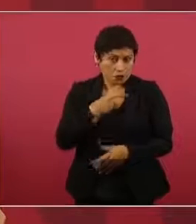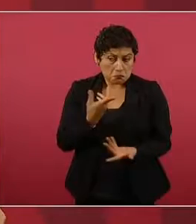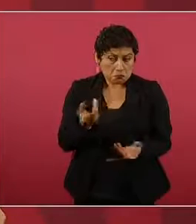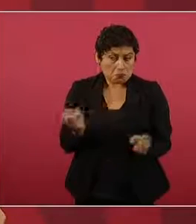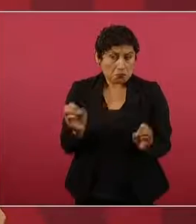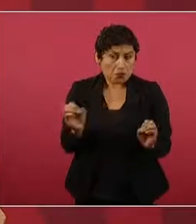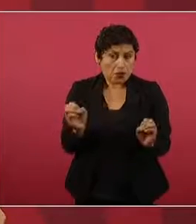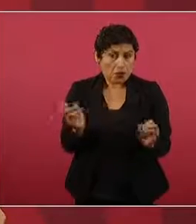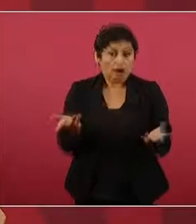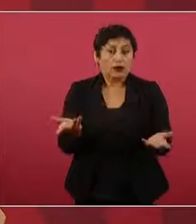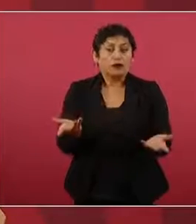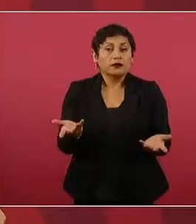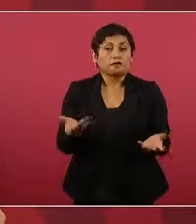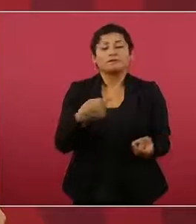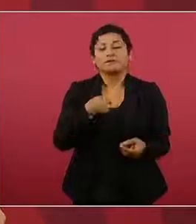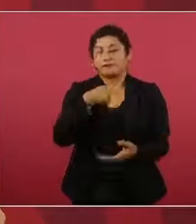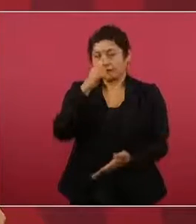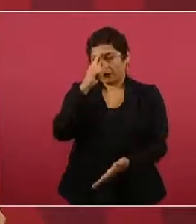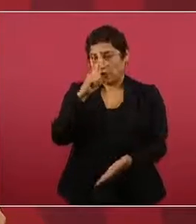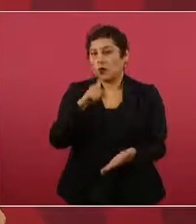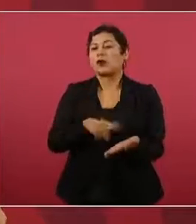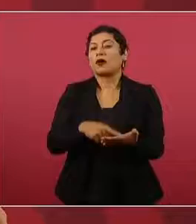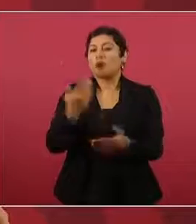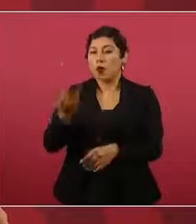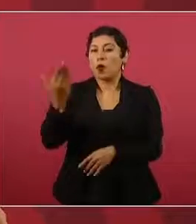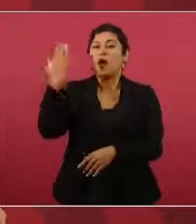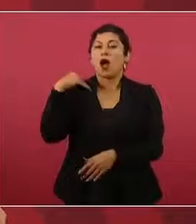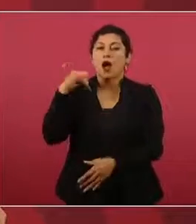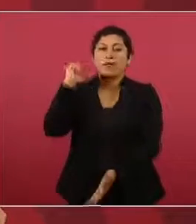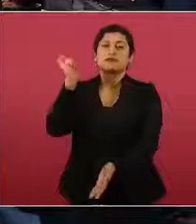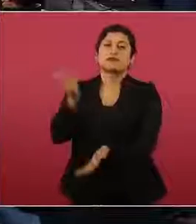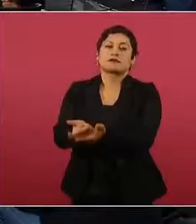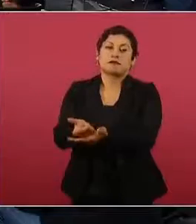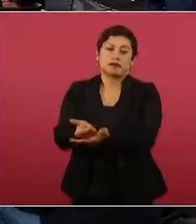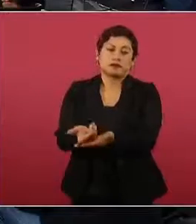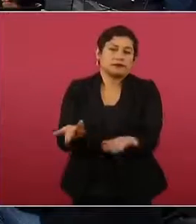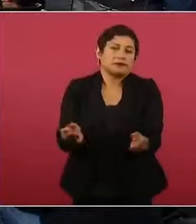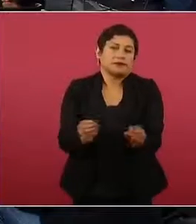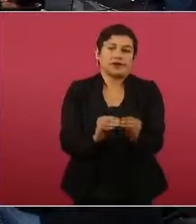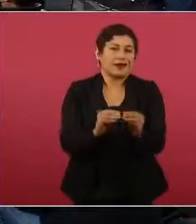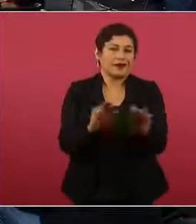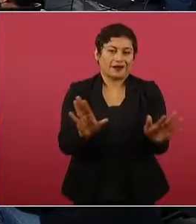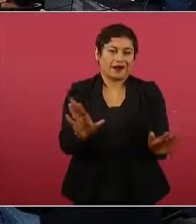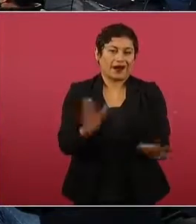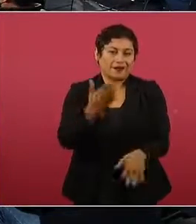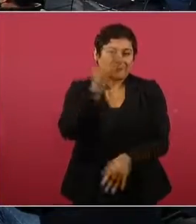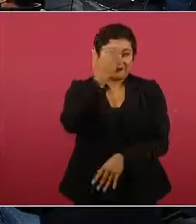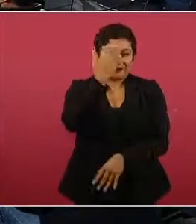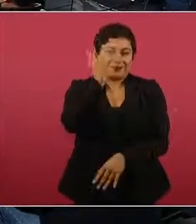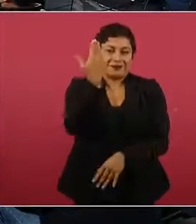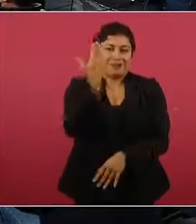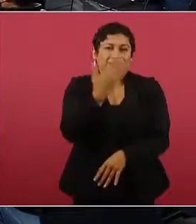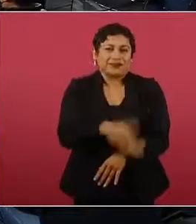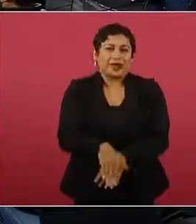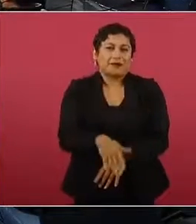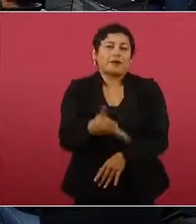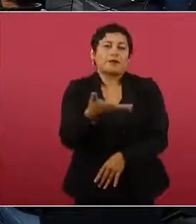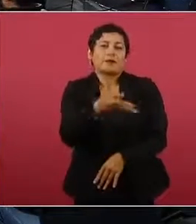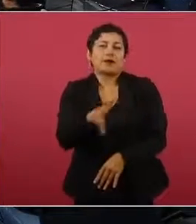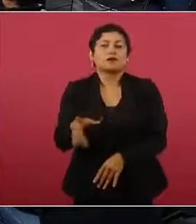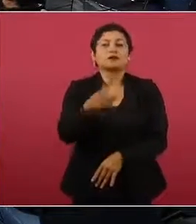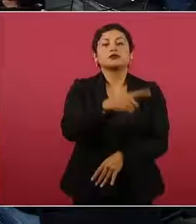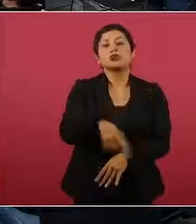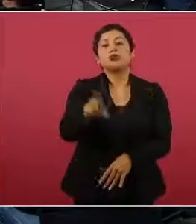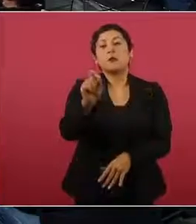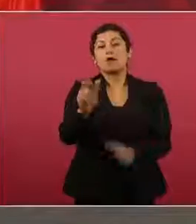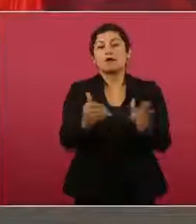Creo que se pagó, pues sí, ya sabemos, como 120 millones de